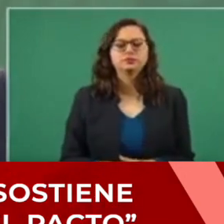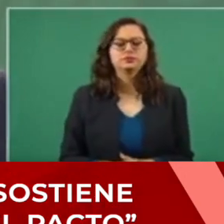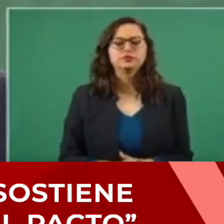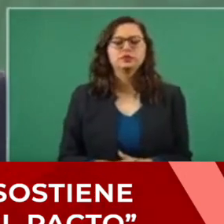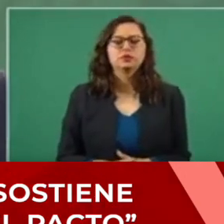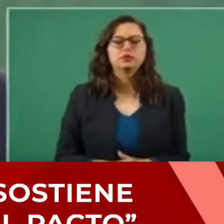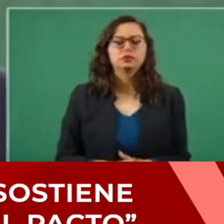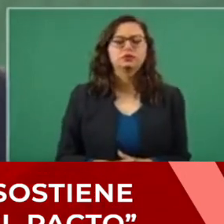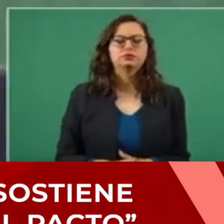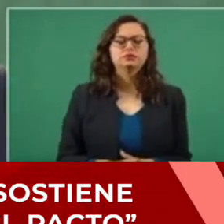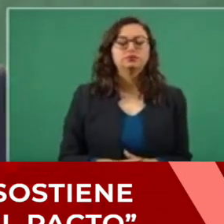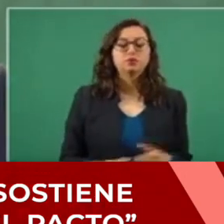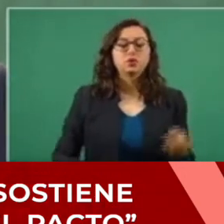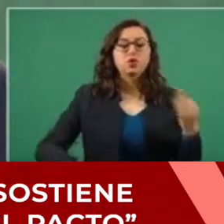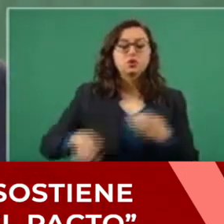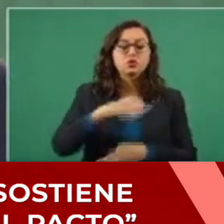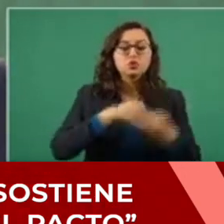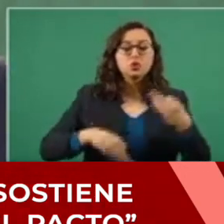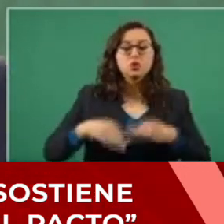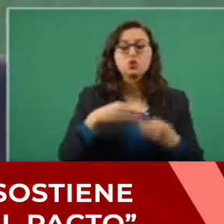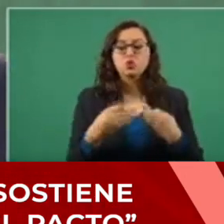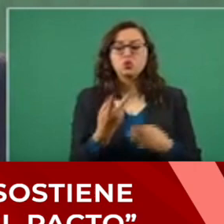medios, con excepciones,